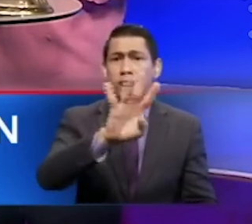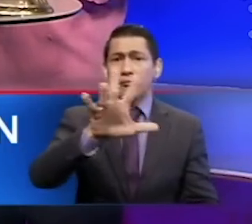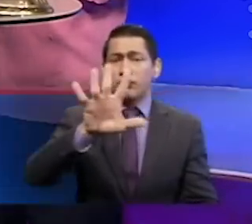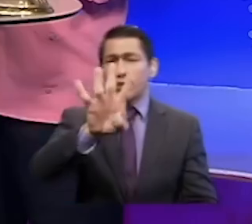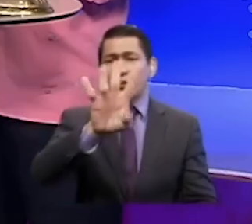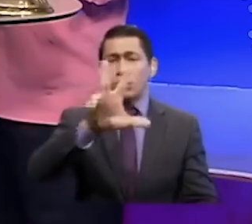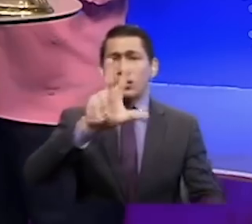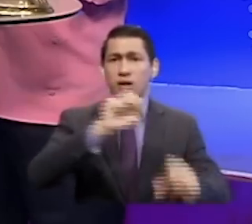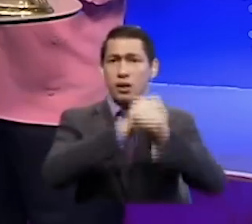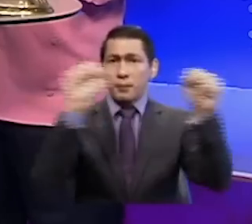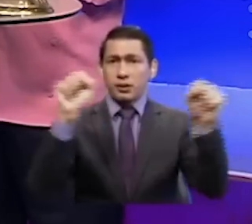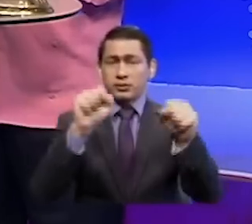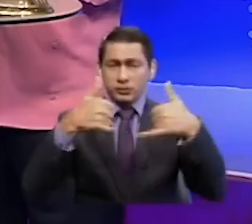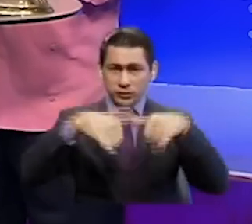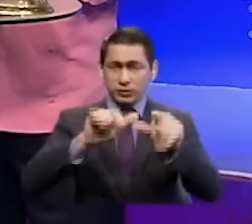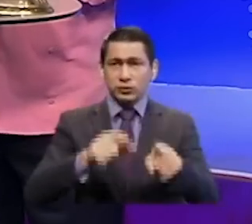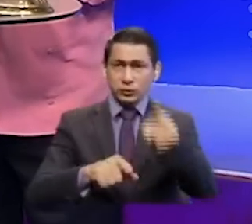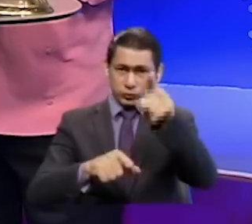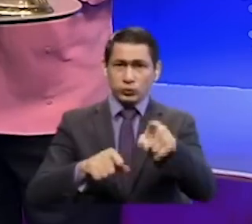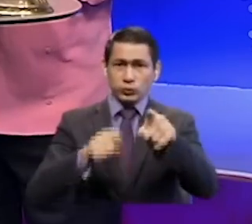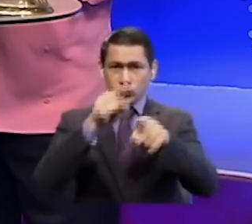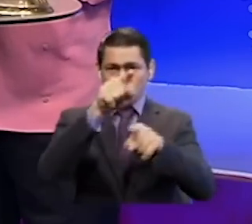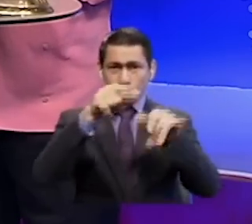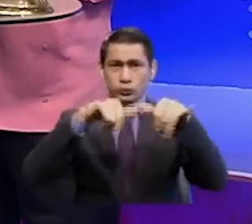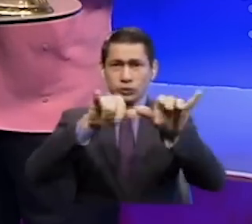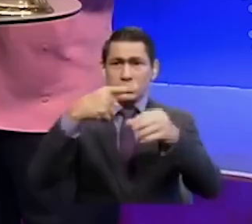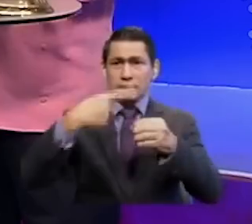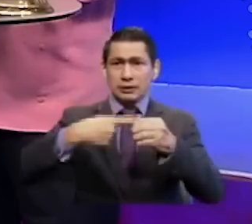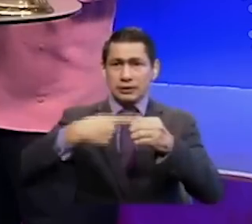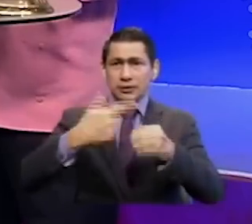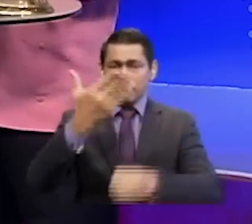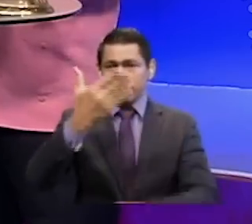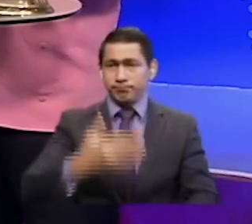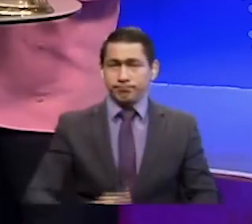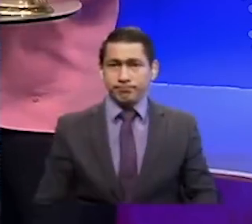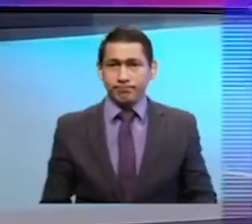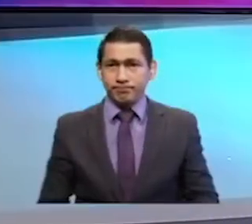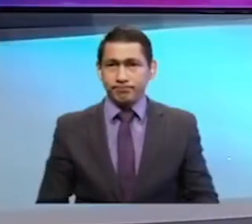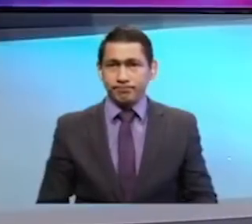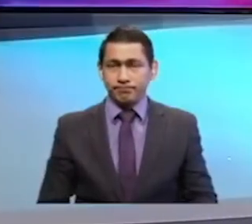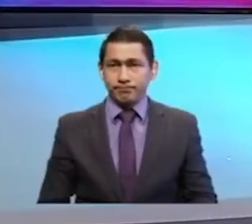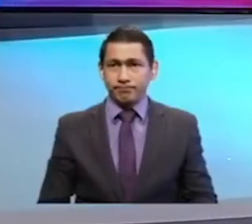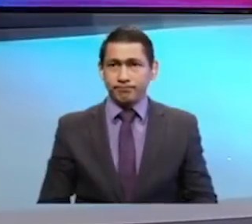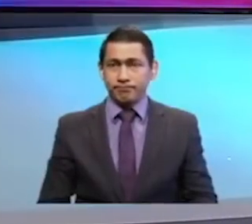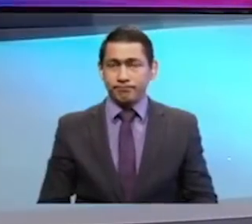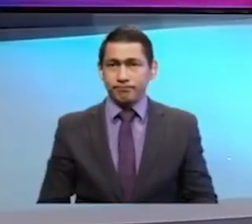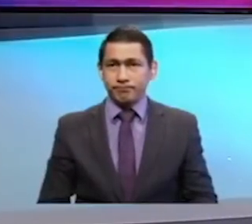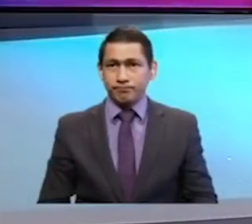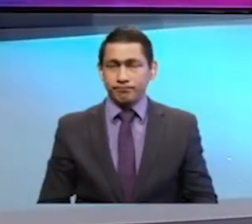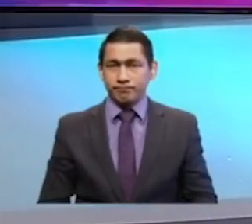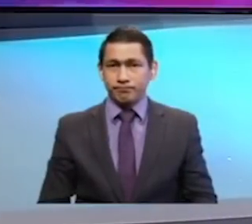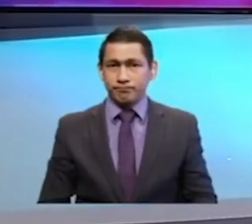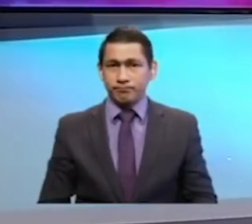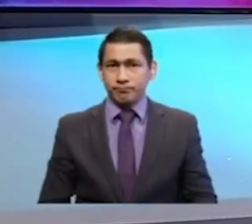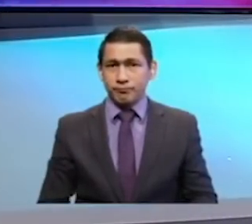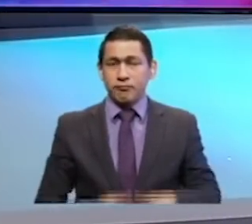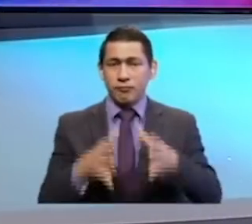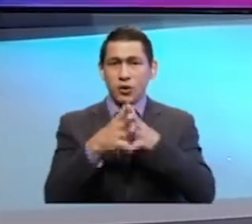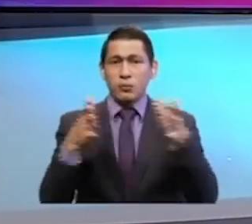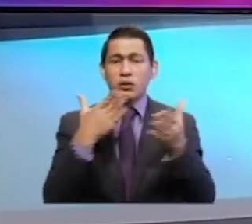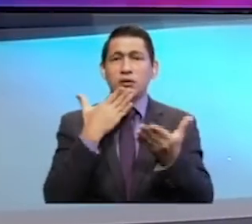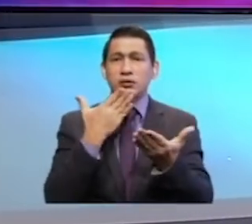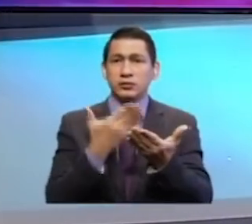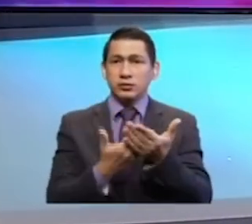7:43. Gisela, por favor, desde la capital, usted sigue informando. 7:44. Gracias,